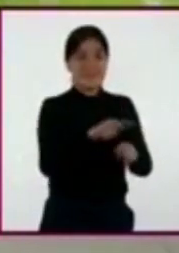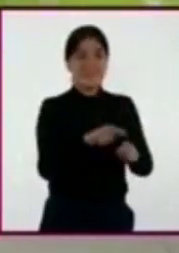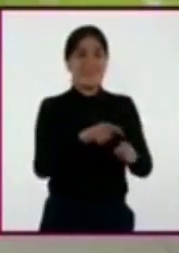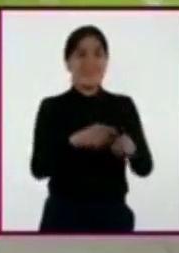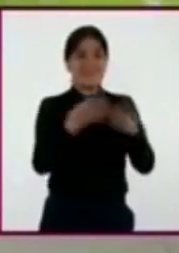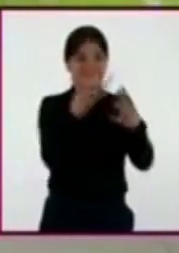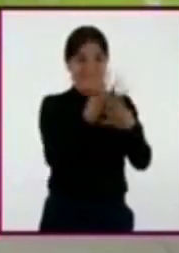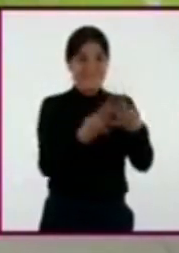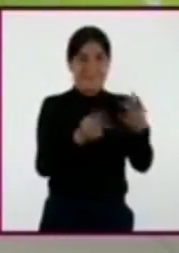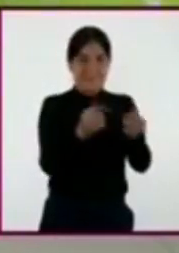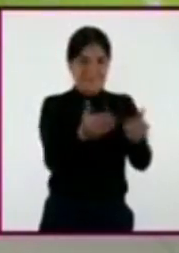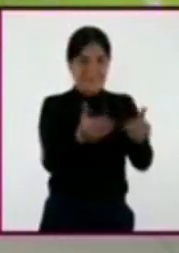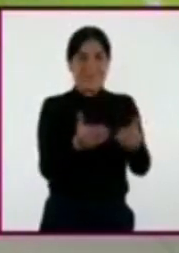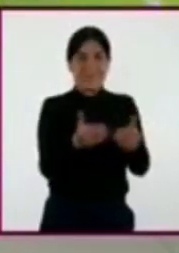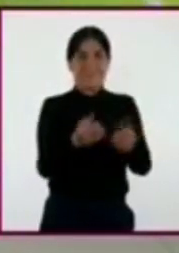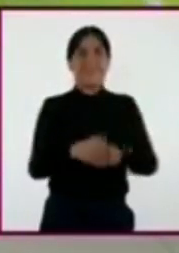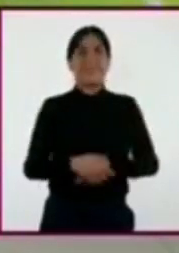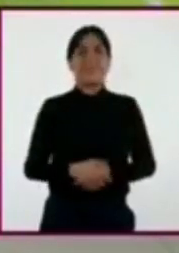colador.